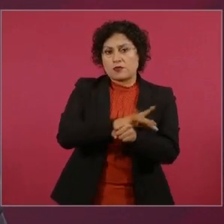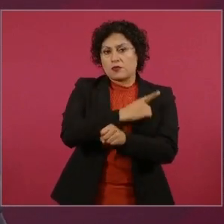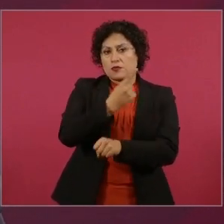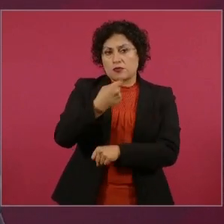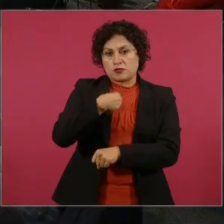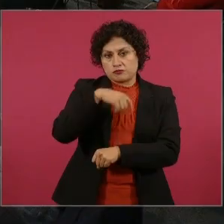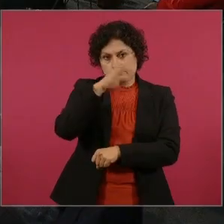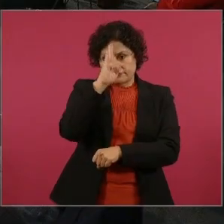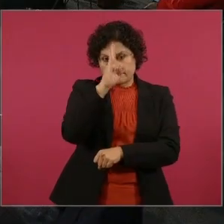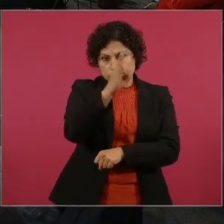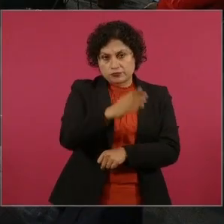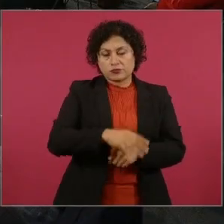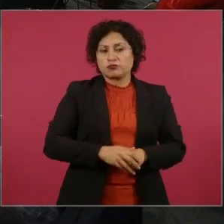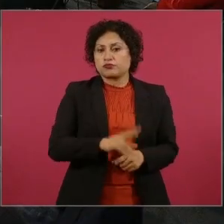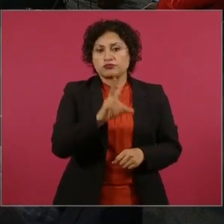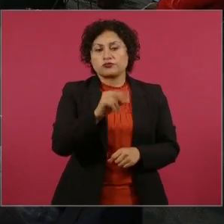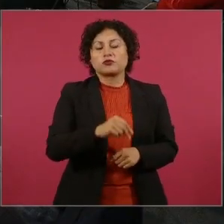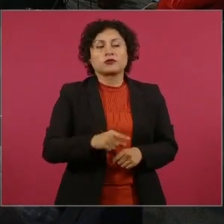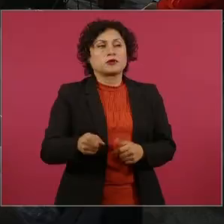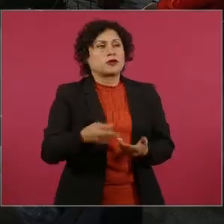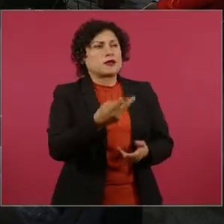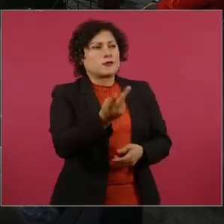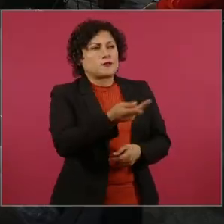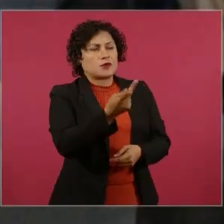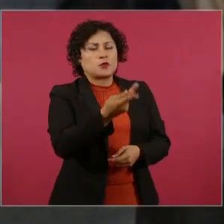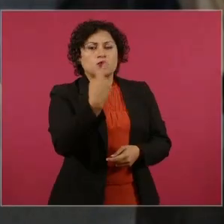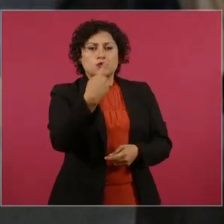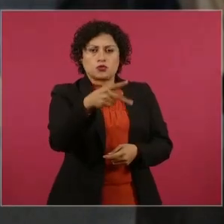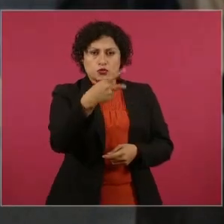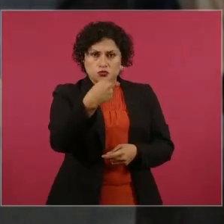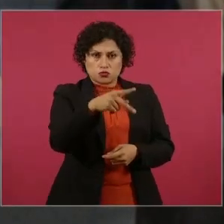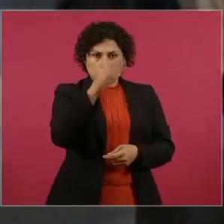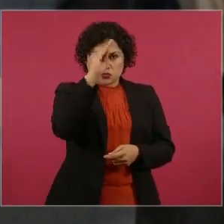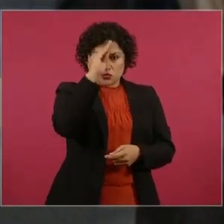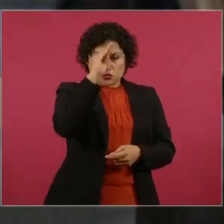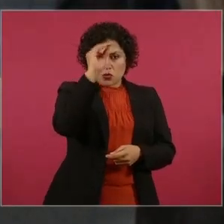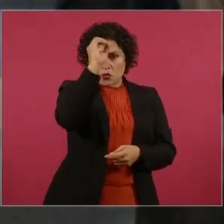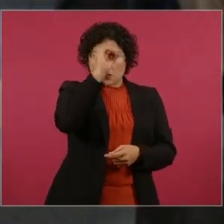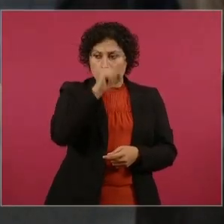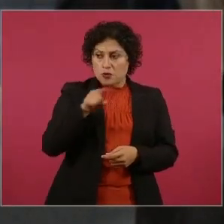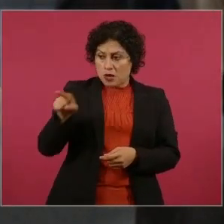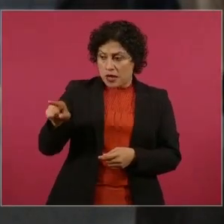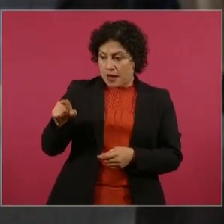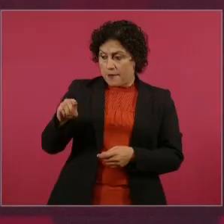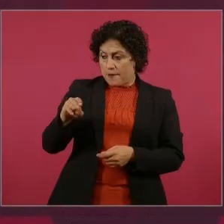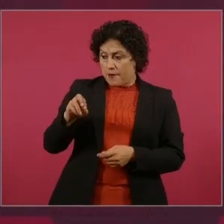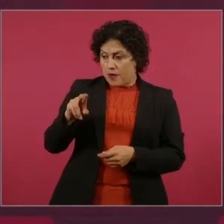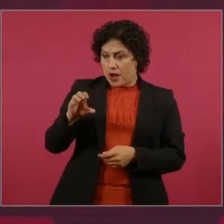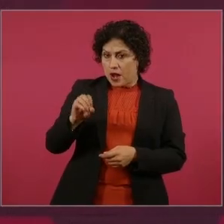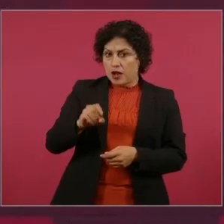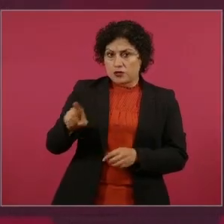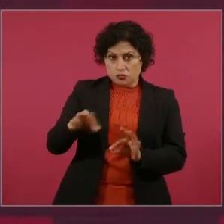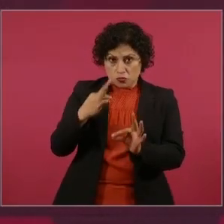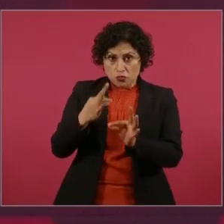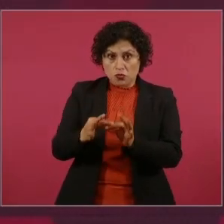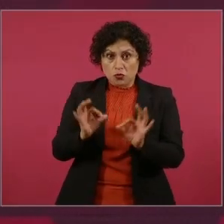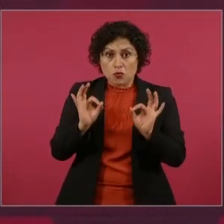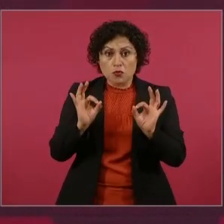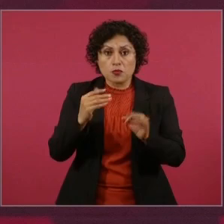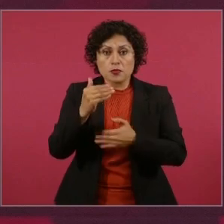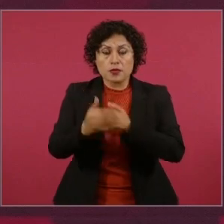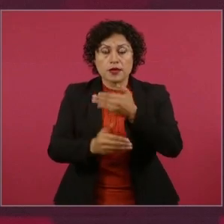considera que ha sido buena sugestión al frente de morena de Mario Delgado No me quiero meter en eso ya no